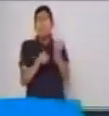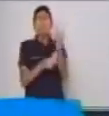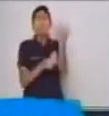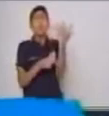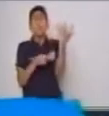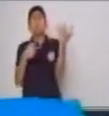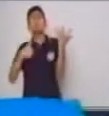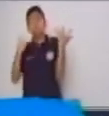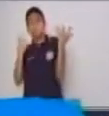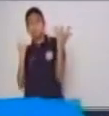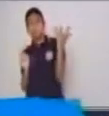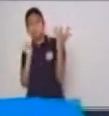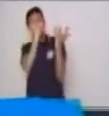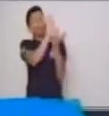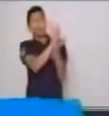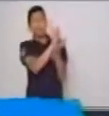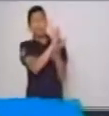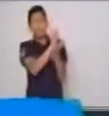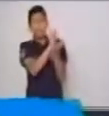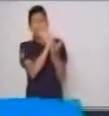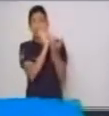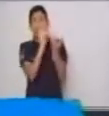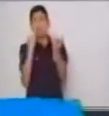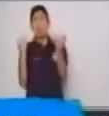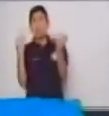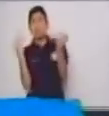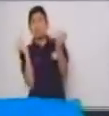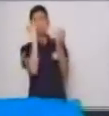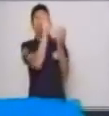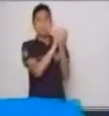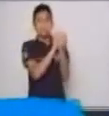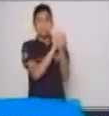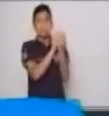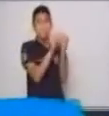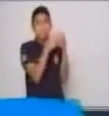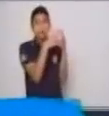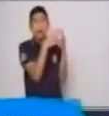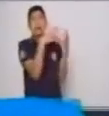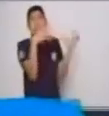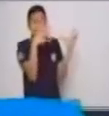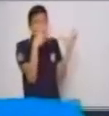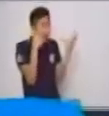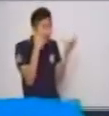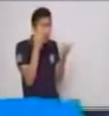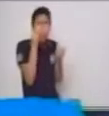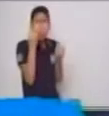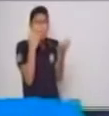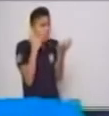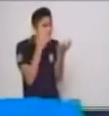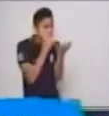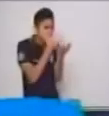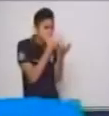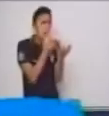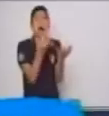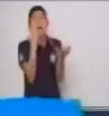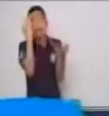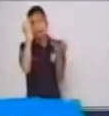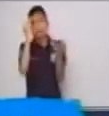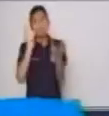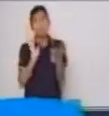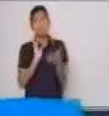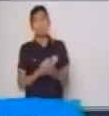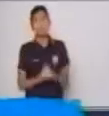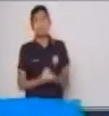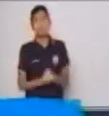y así saber el resultado de todo lo que reuní. ¿Sí? Muy bien. Y